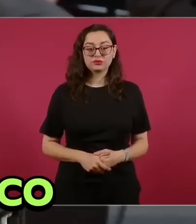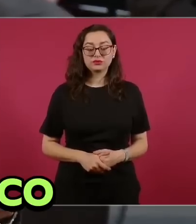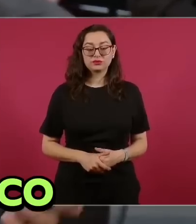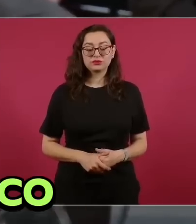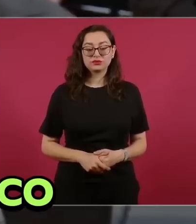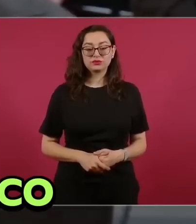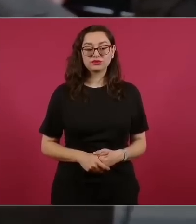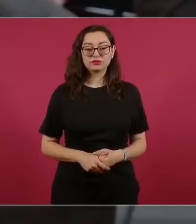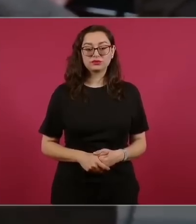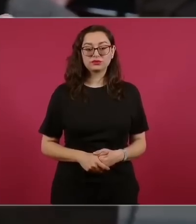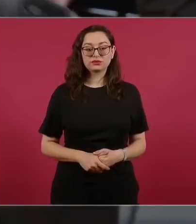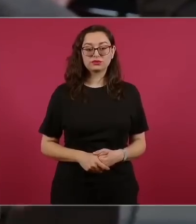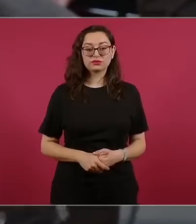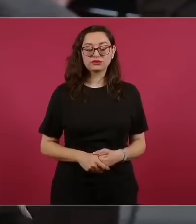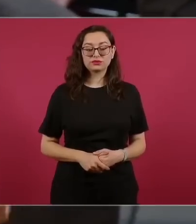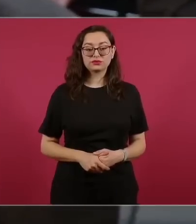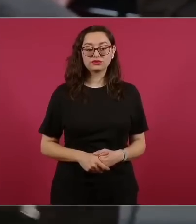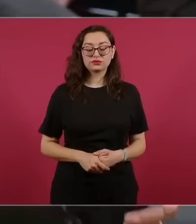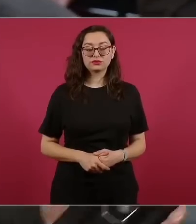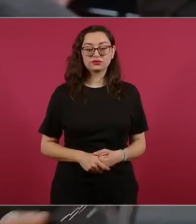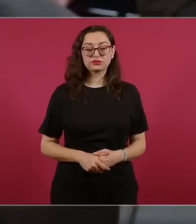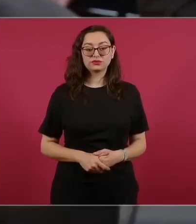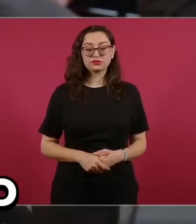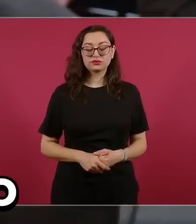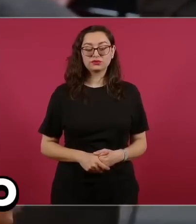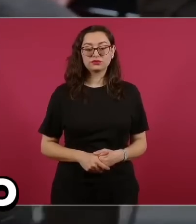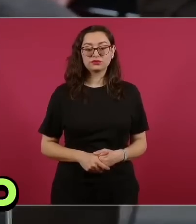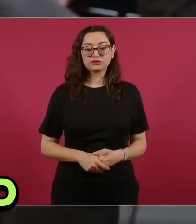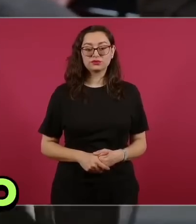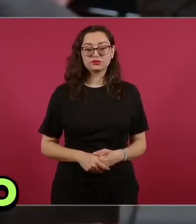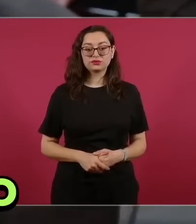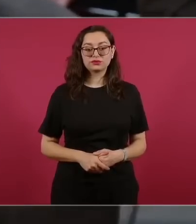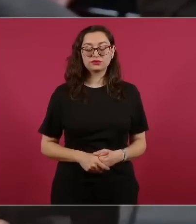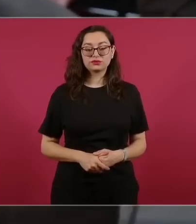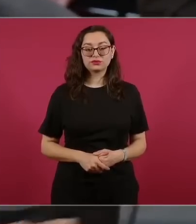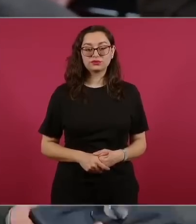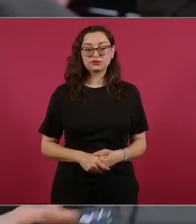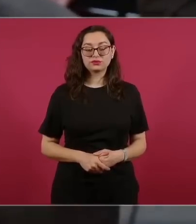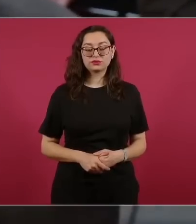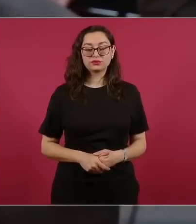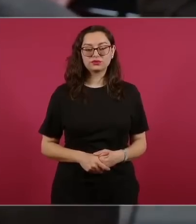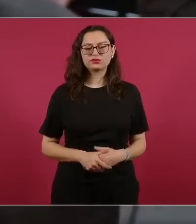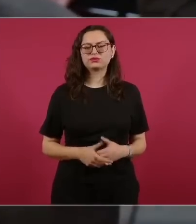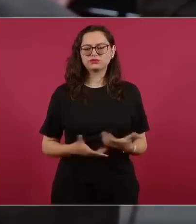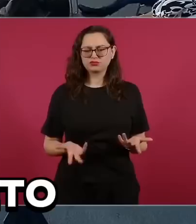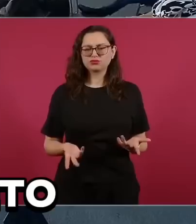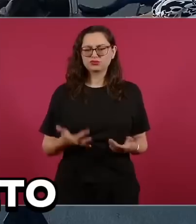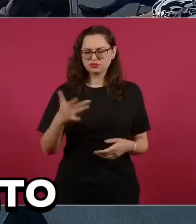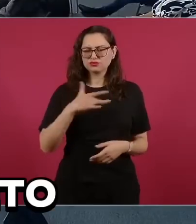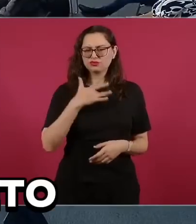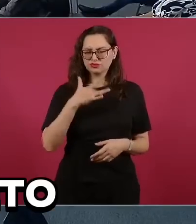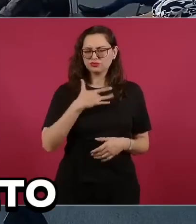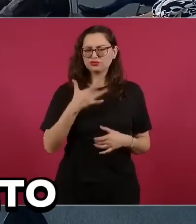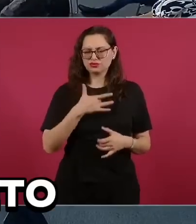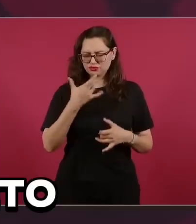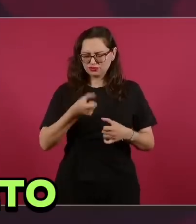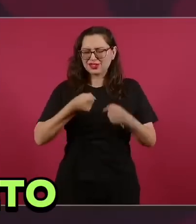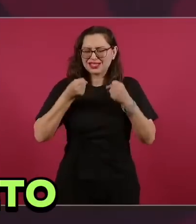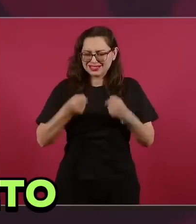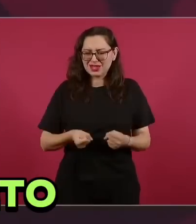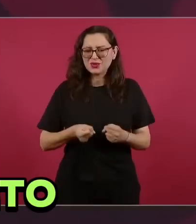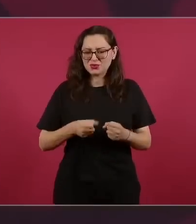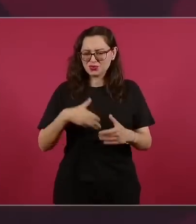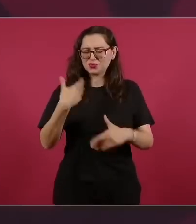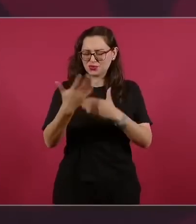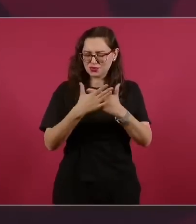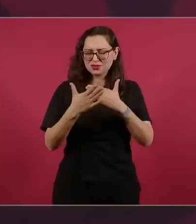respeto diplomático, usted ha logrado sentar las bases para que México sea respetado en todo el mundo. Sí, y estoy seguro que van a informarnos